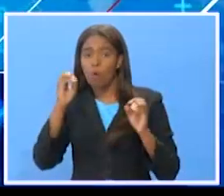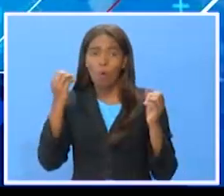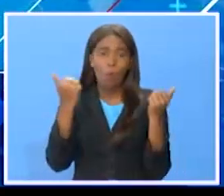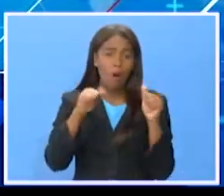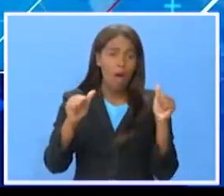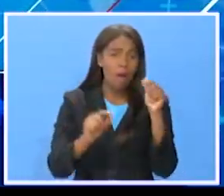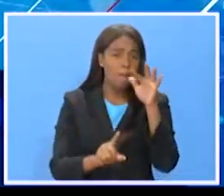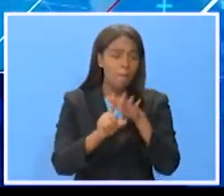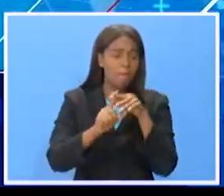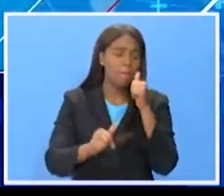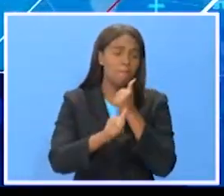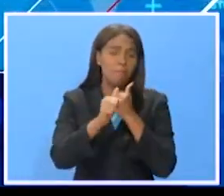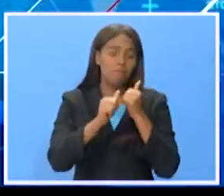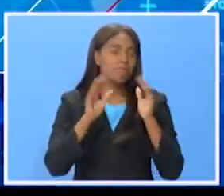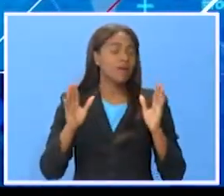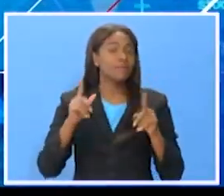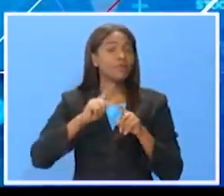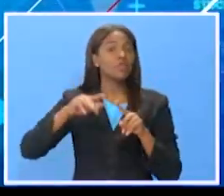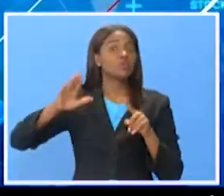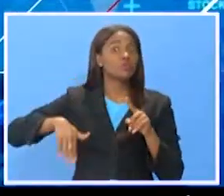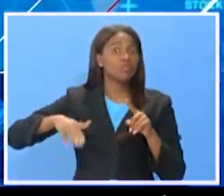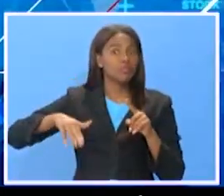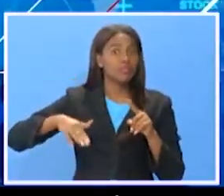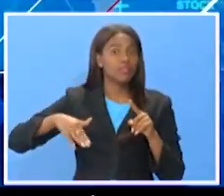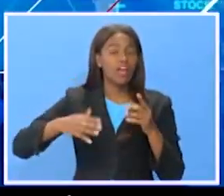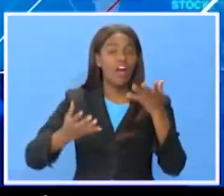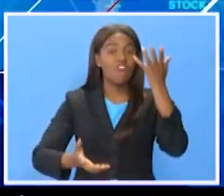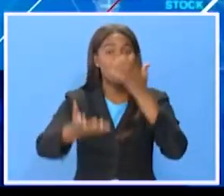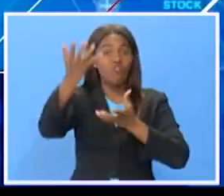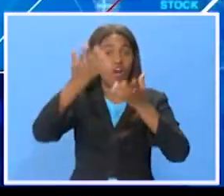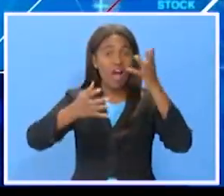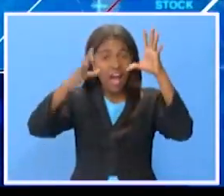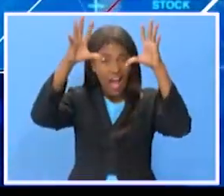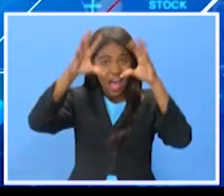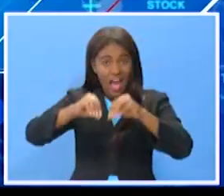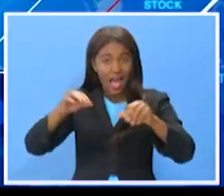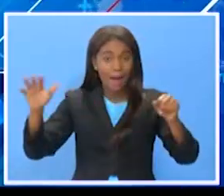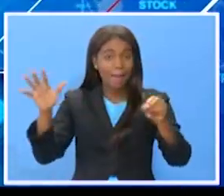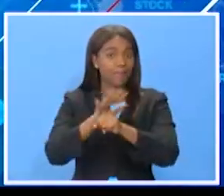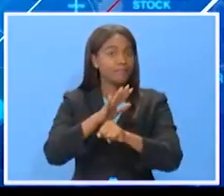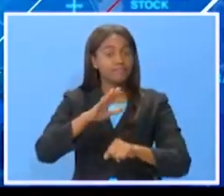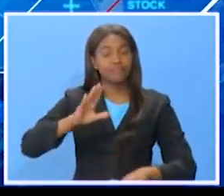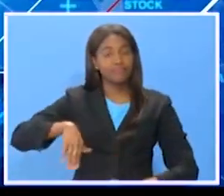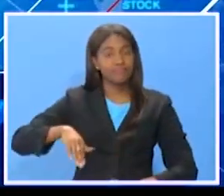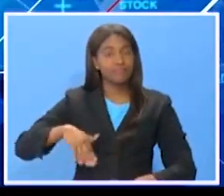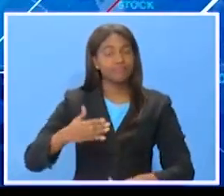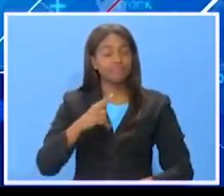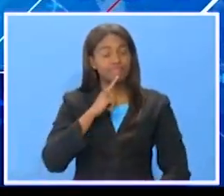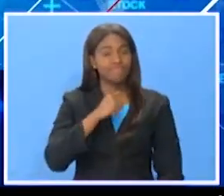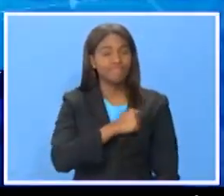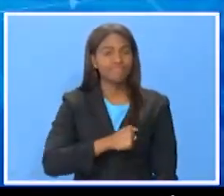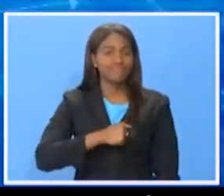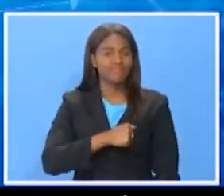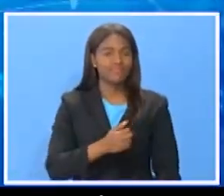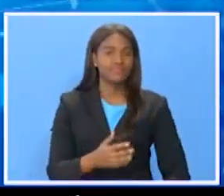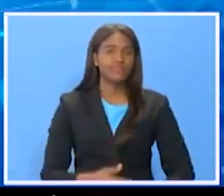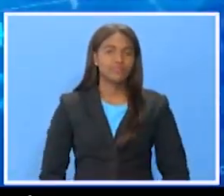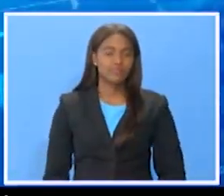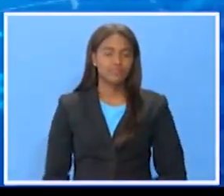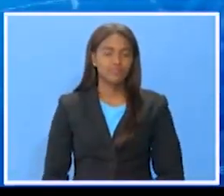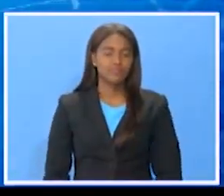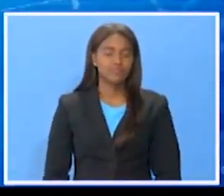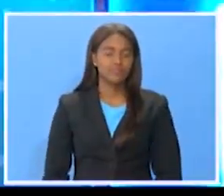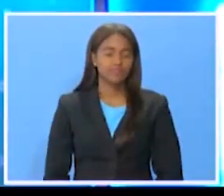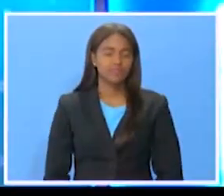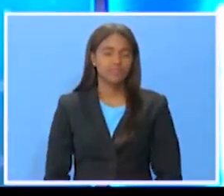siniestro. Sin embargo, todavía el fuego no ha podido ser controlado. Lamentable.